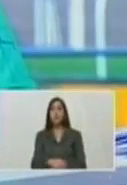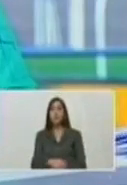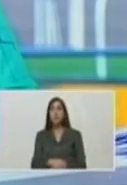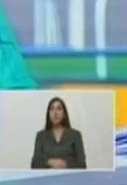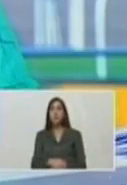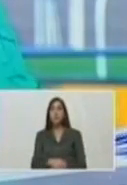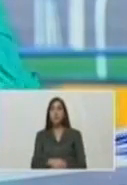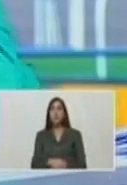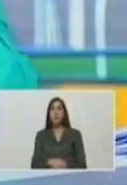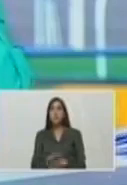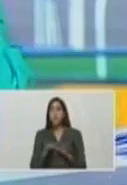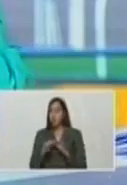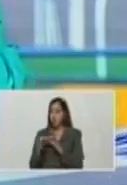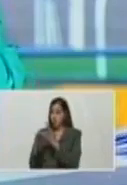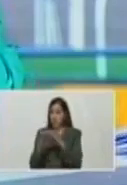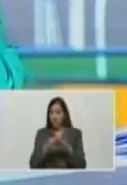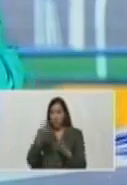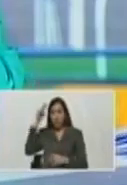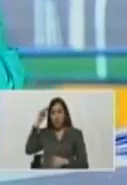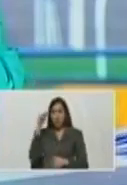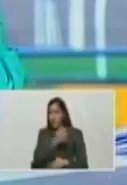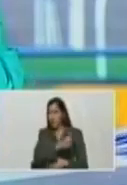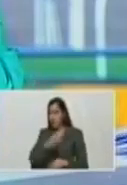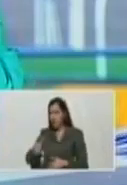uniendo su mente